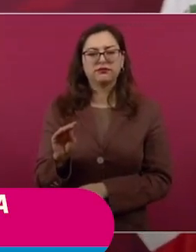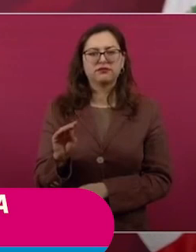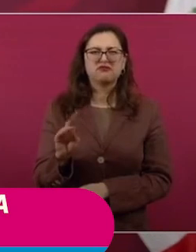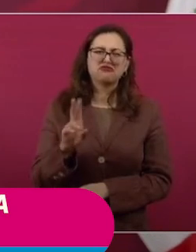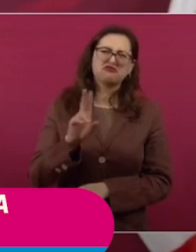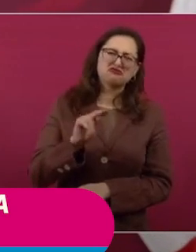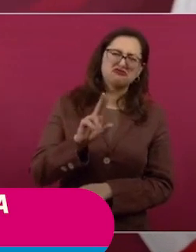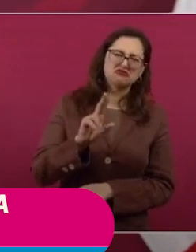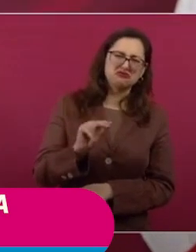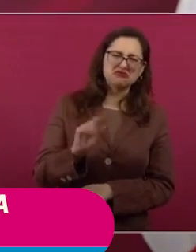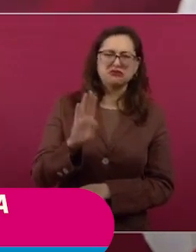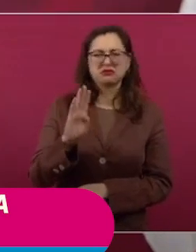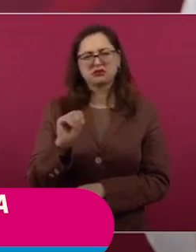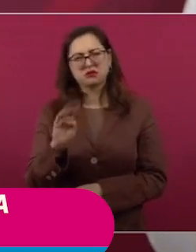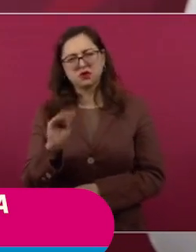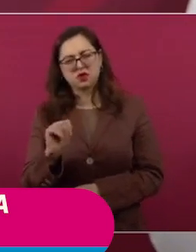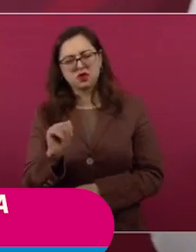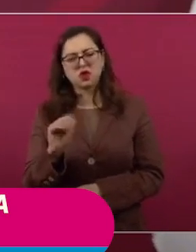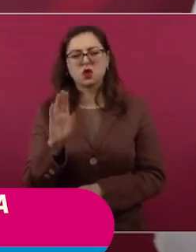89, 90,